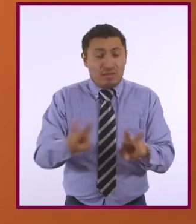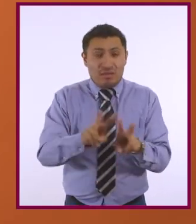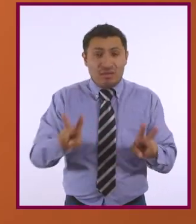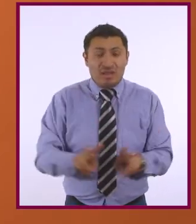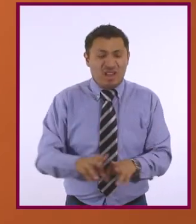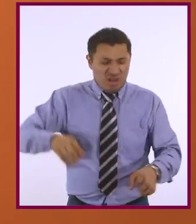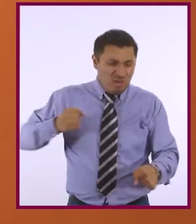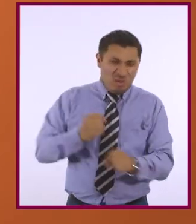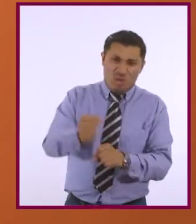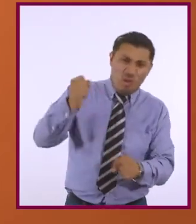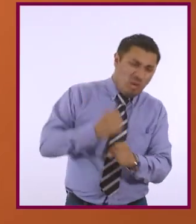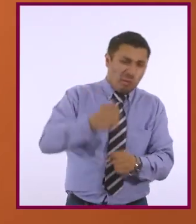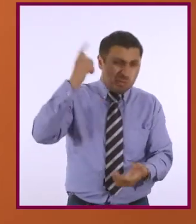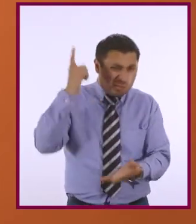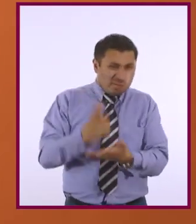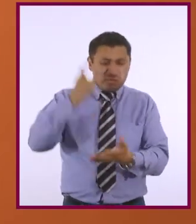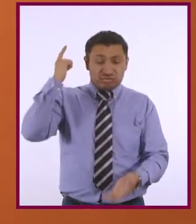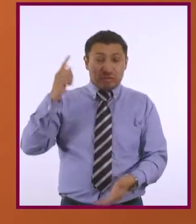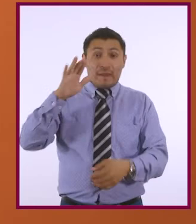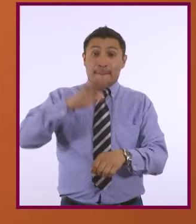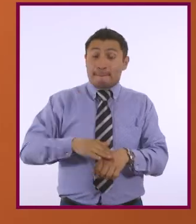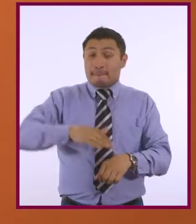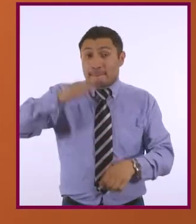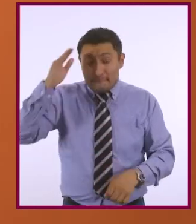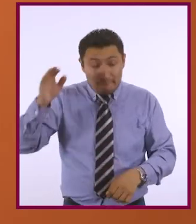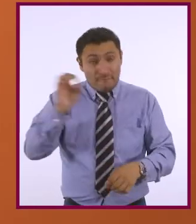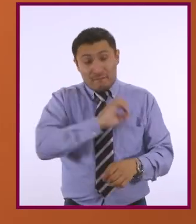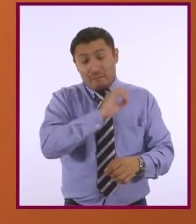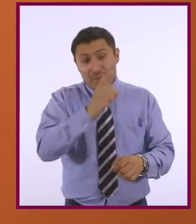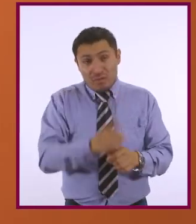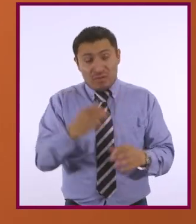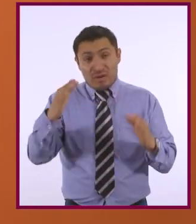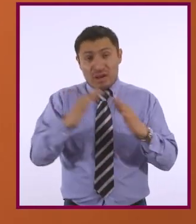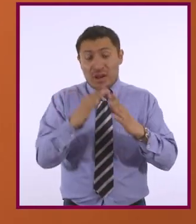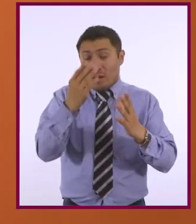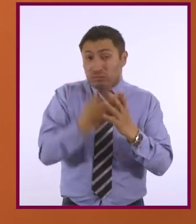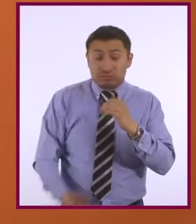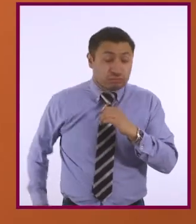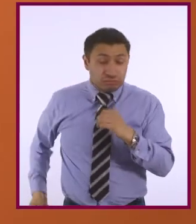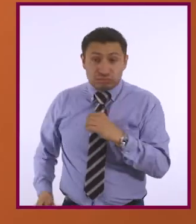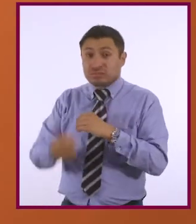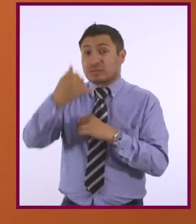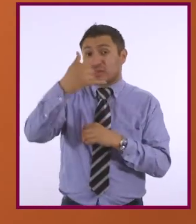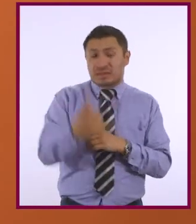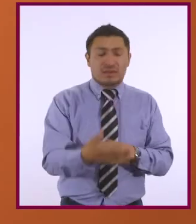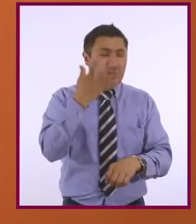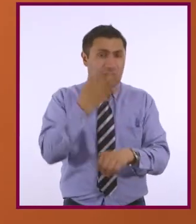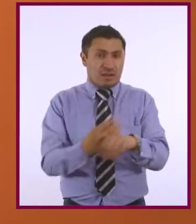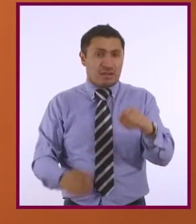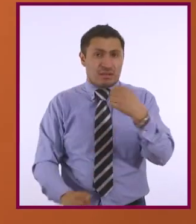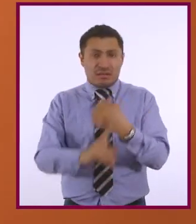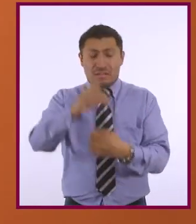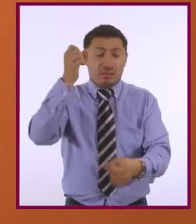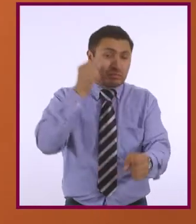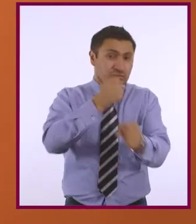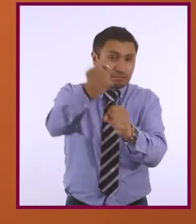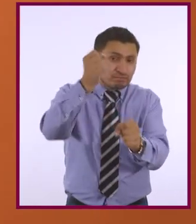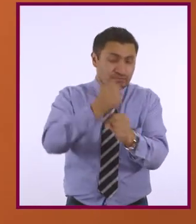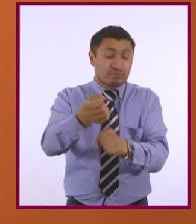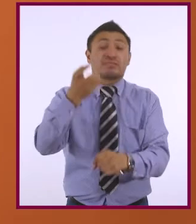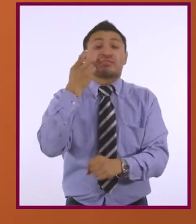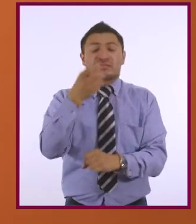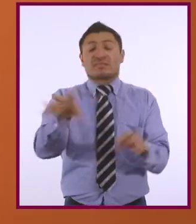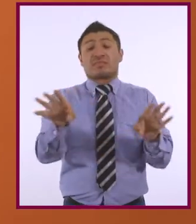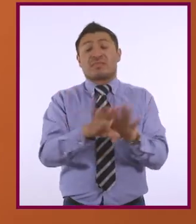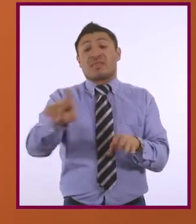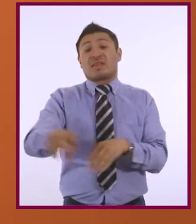castigo físico, tienen mayor probabilidad de abandonar su hogar y resolver conflictos con violencia, lo que puede